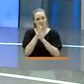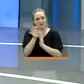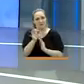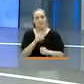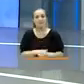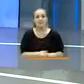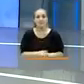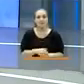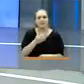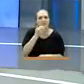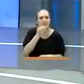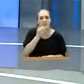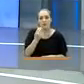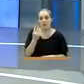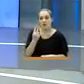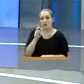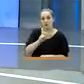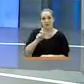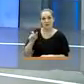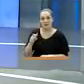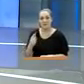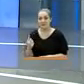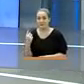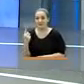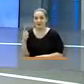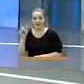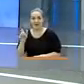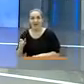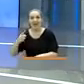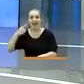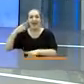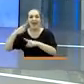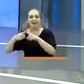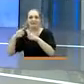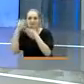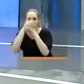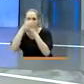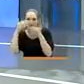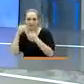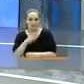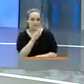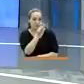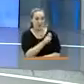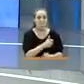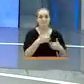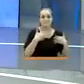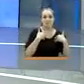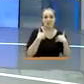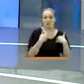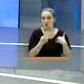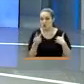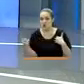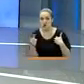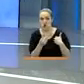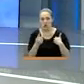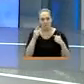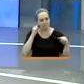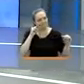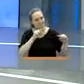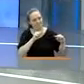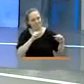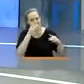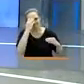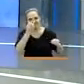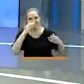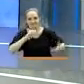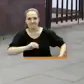fue la de dos personas, un excombatiente y una víctima de la violencia, que a través de sus emprendimientos quieren salir adelante.